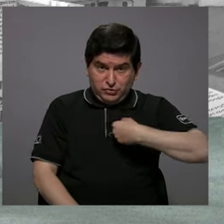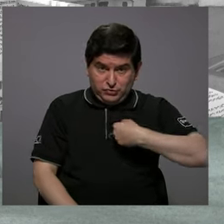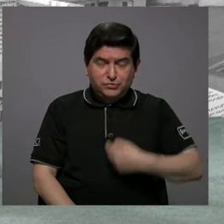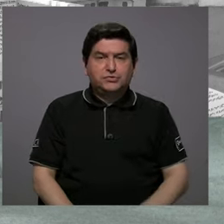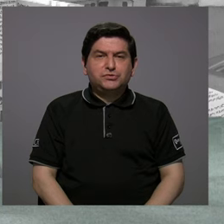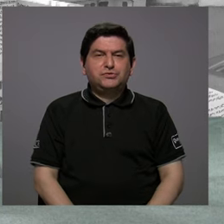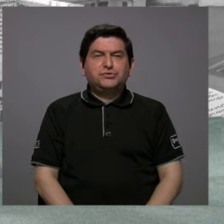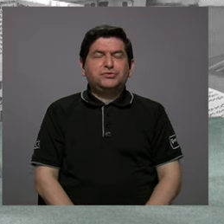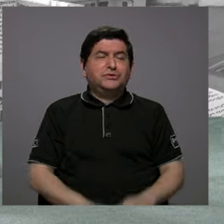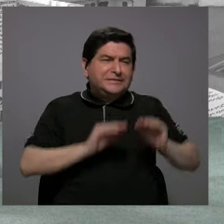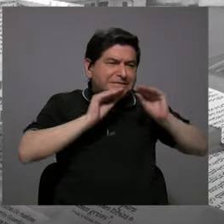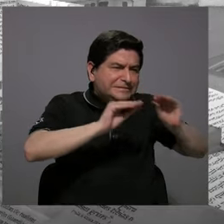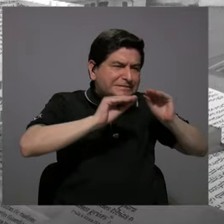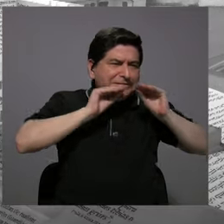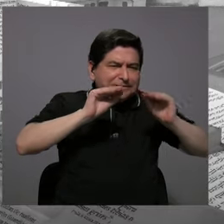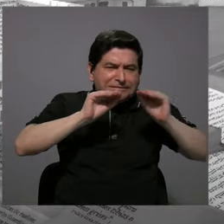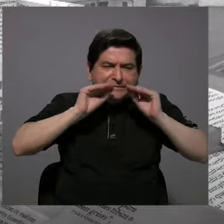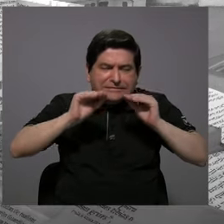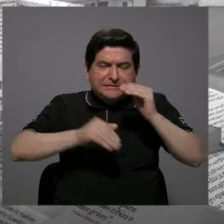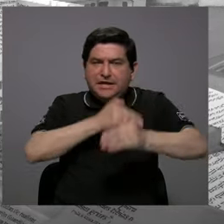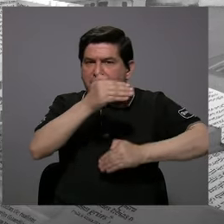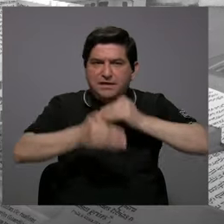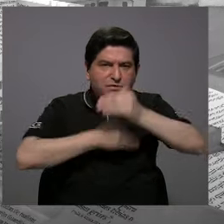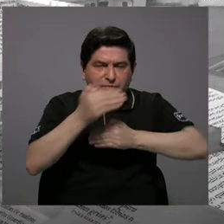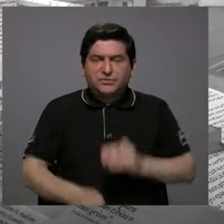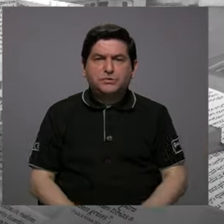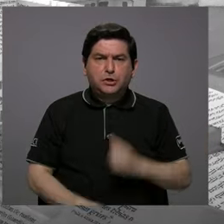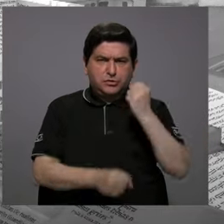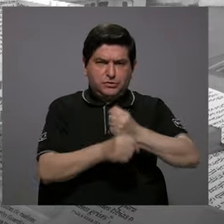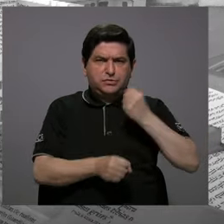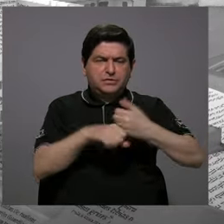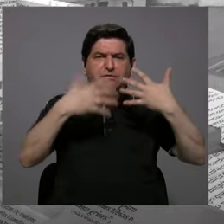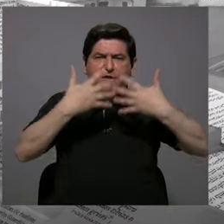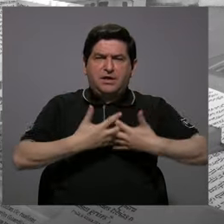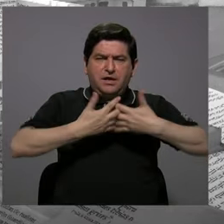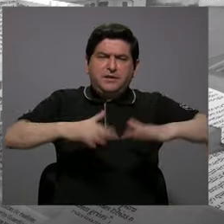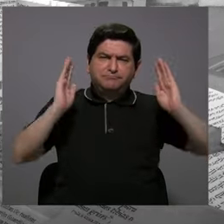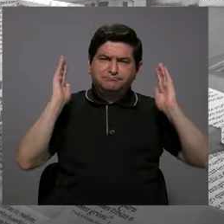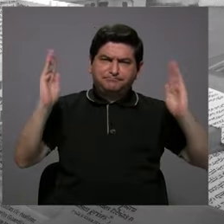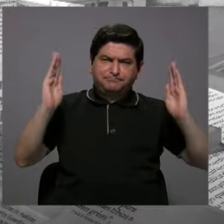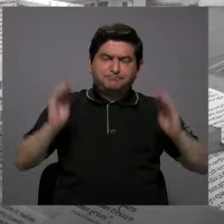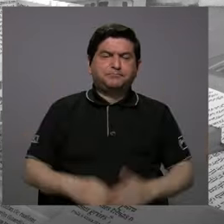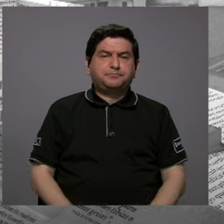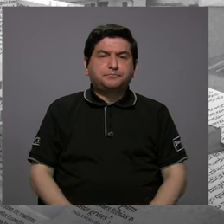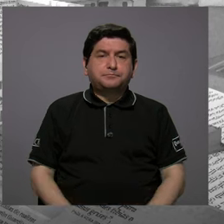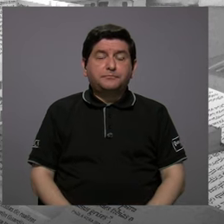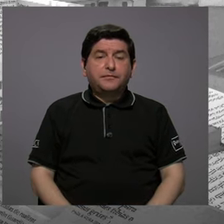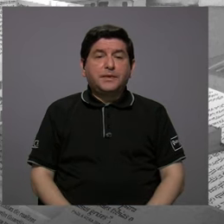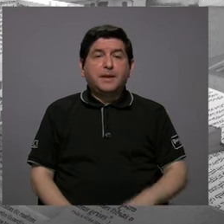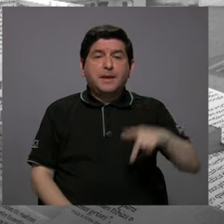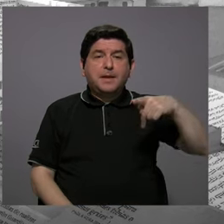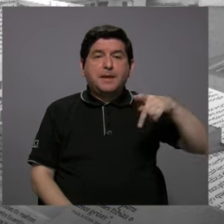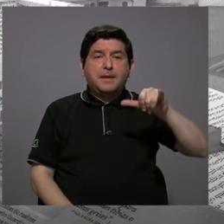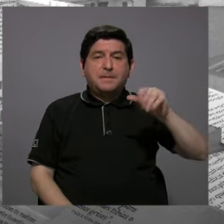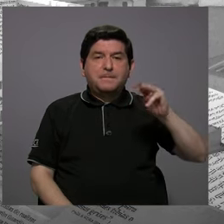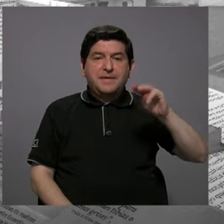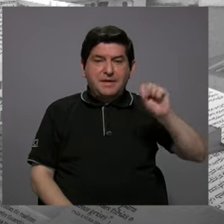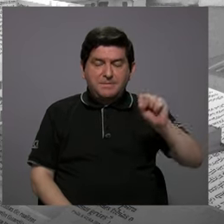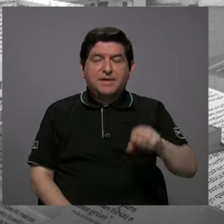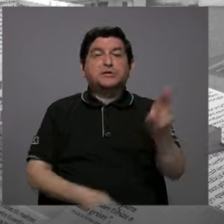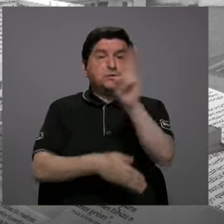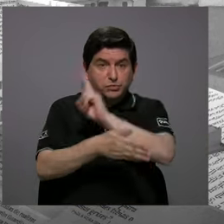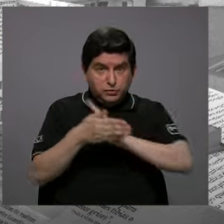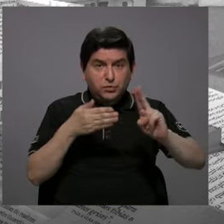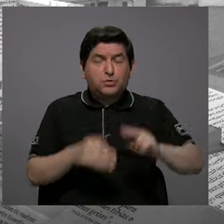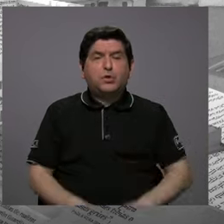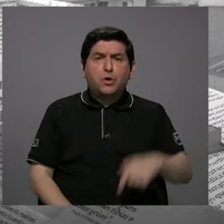digo evangelizar todo este proceso se trabajaron con empresas grandes con empresas pymes con universidades